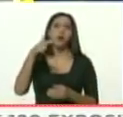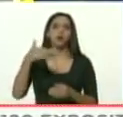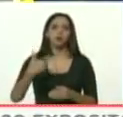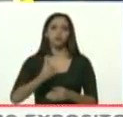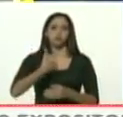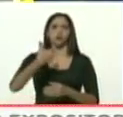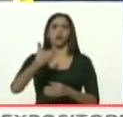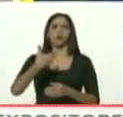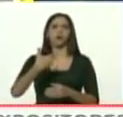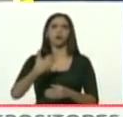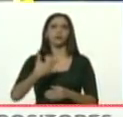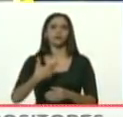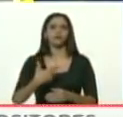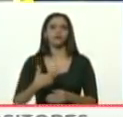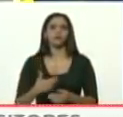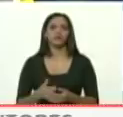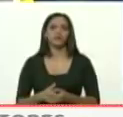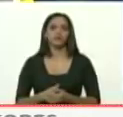cabeza.